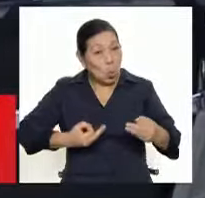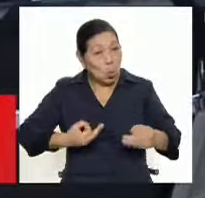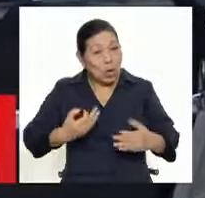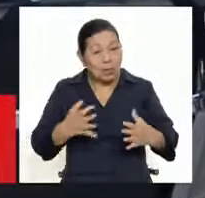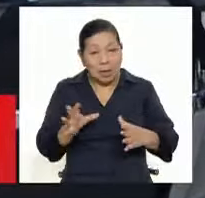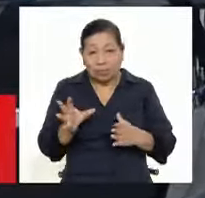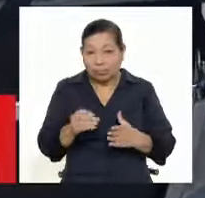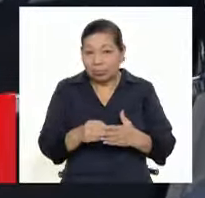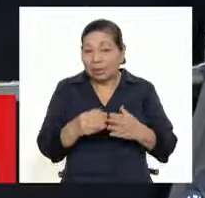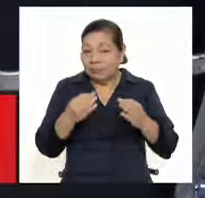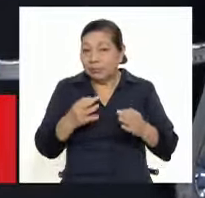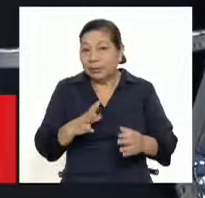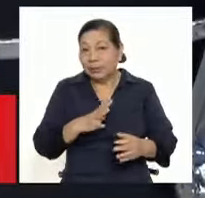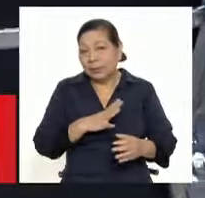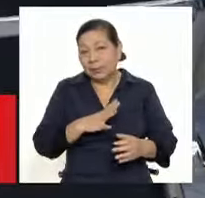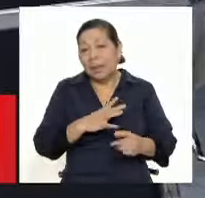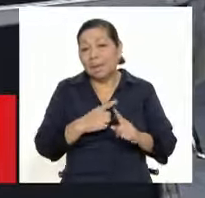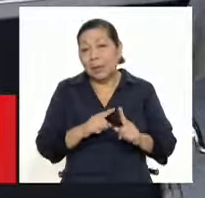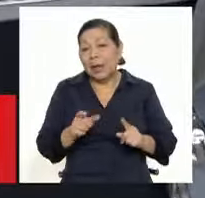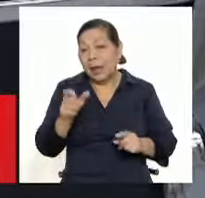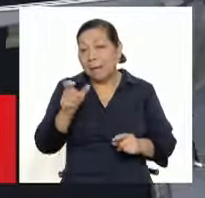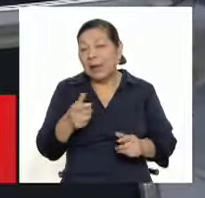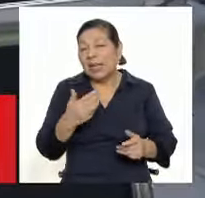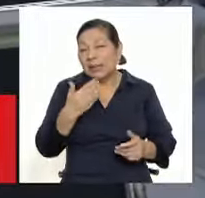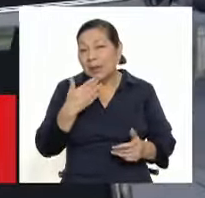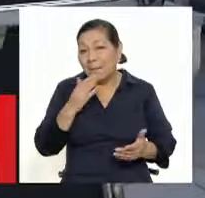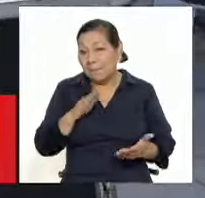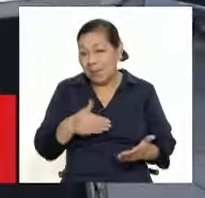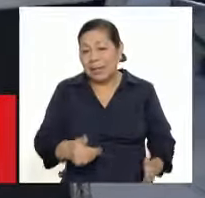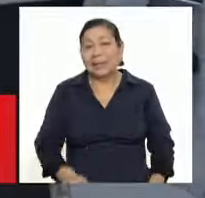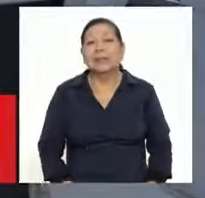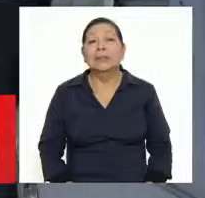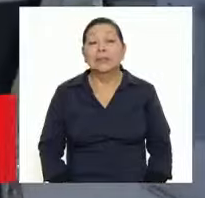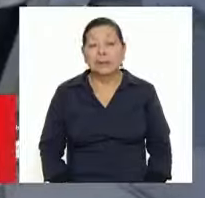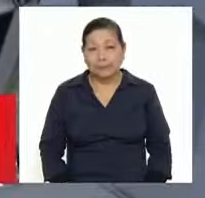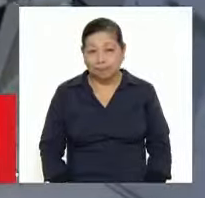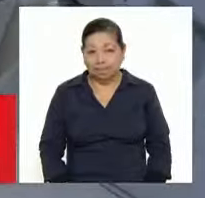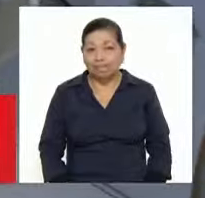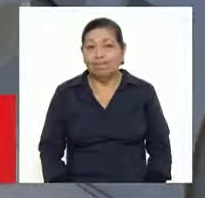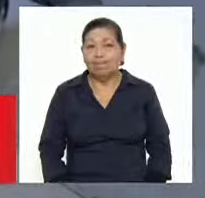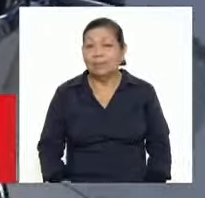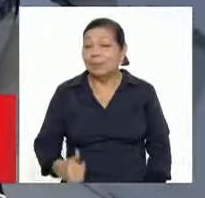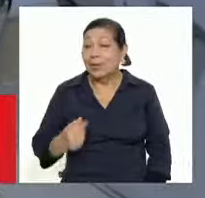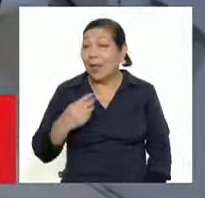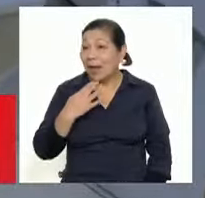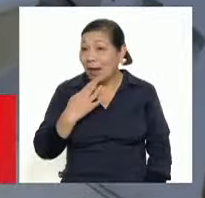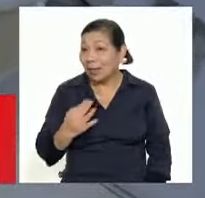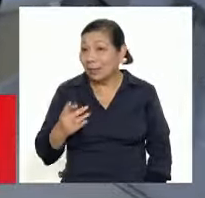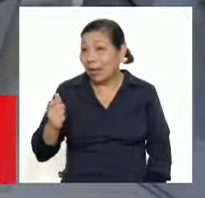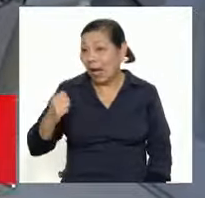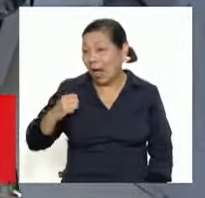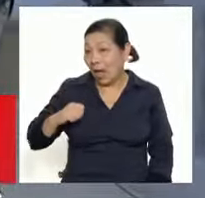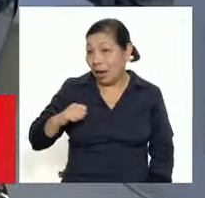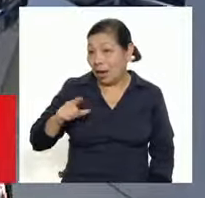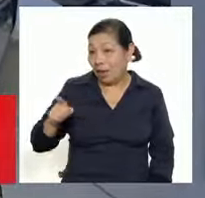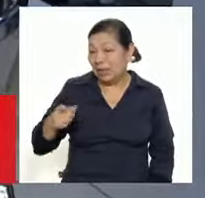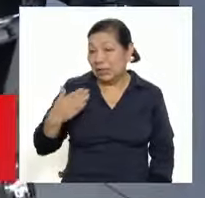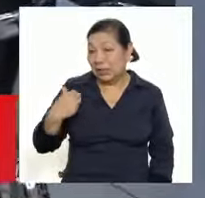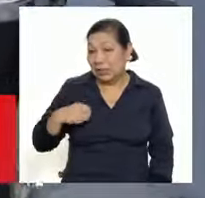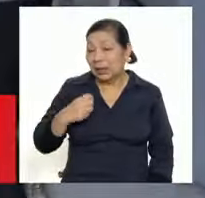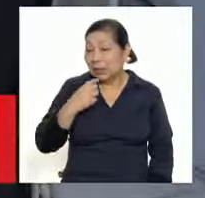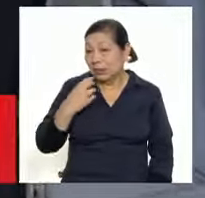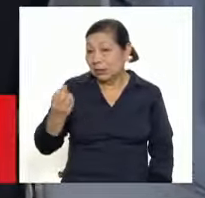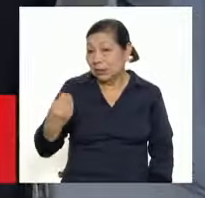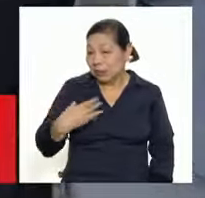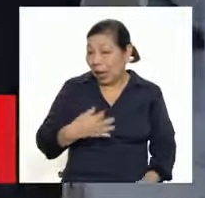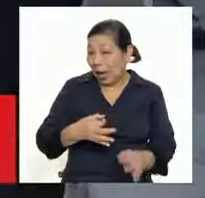las acciones firmes y contundentes contra las personas que están haciendo daño en el Agustino. Muchas gracias al alcalde Richard Soria por esta información,